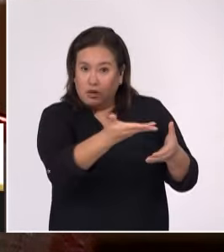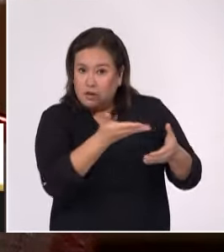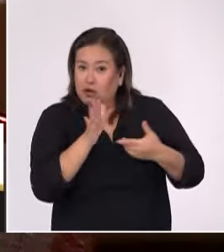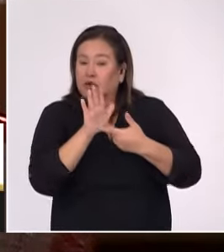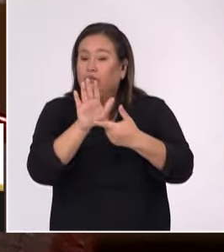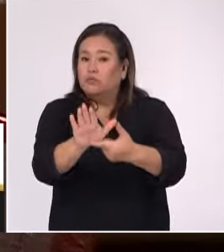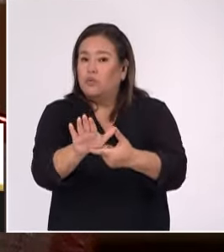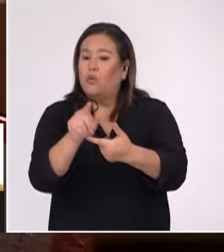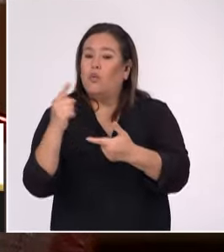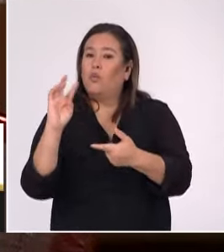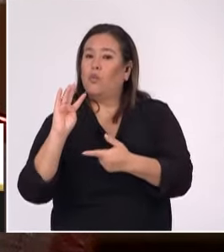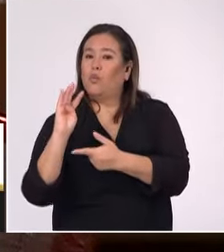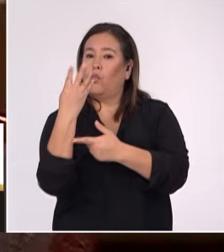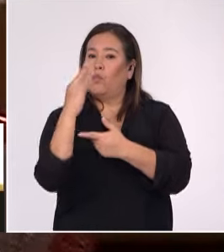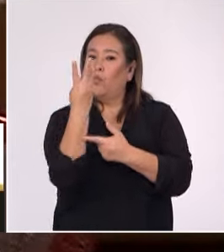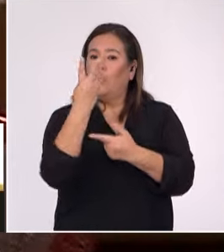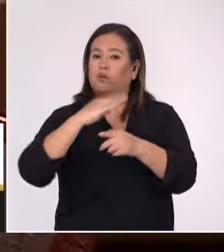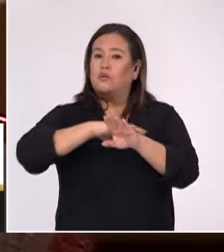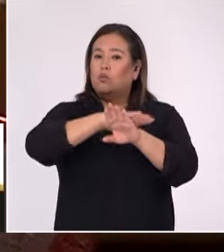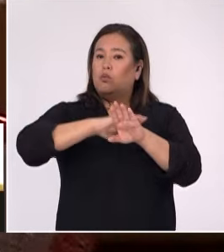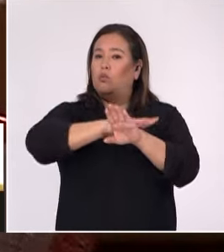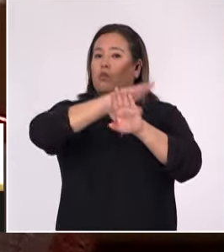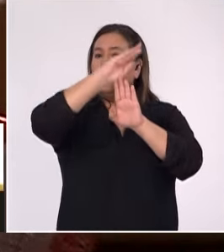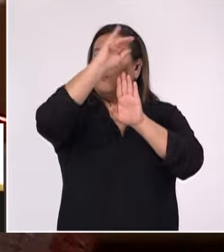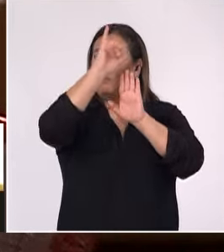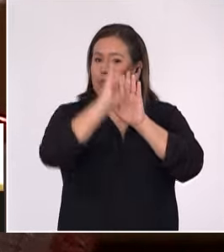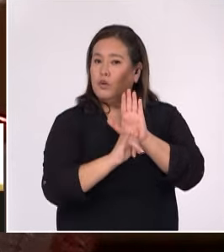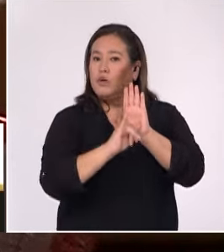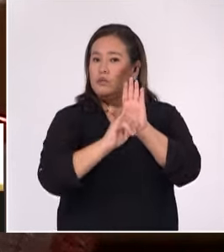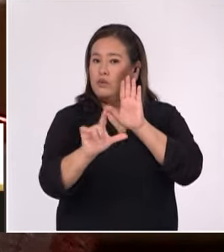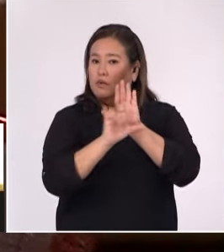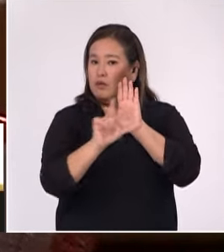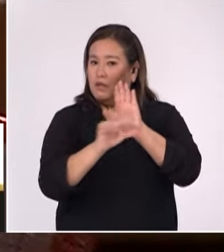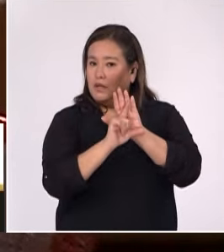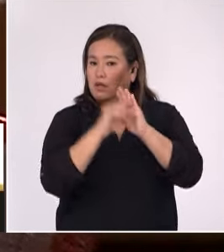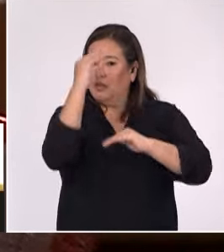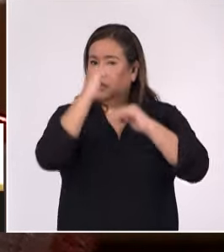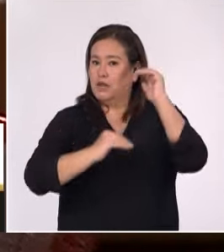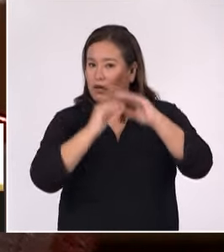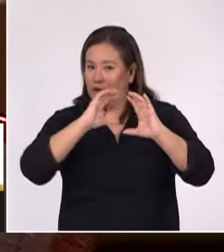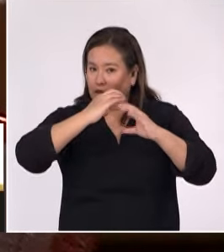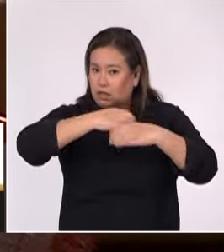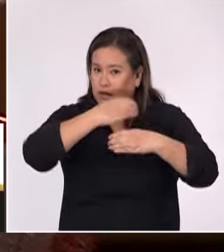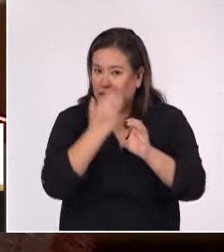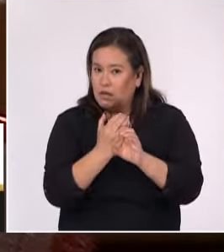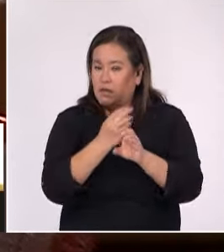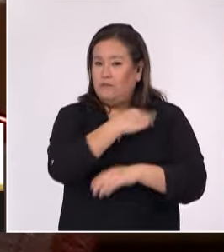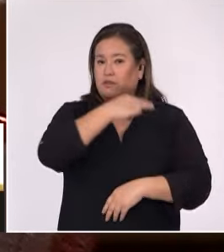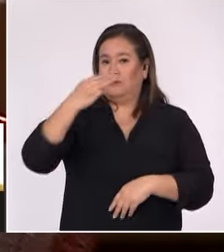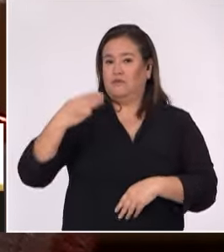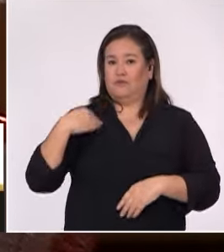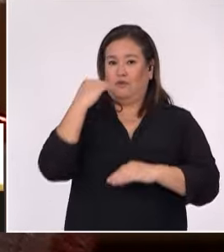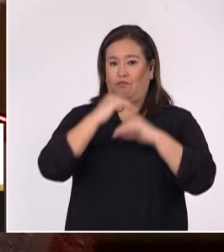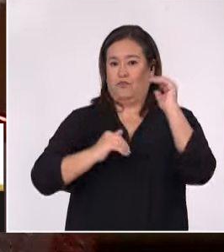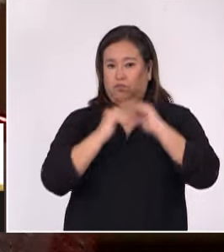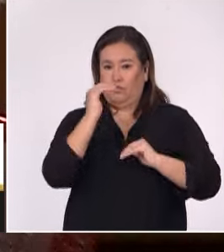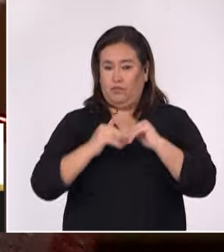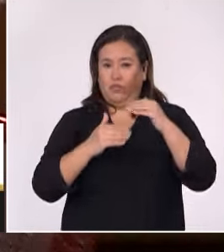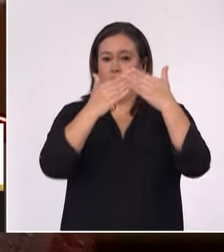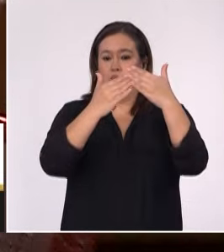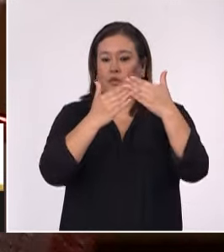República un cuarto proyecto de ley que crea el Ministerio de Infraestructura sobre la